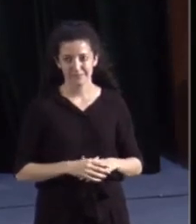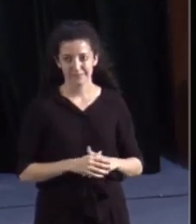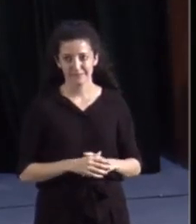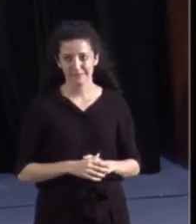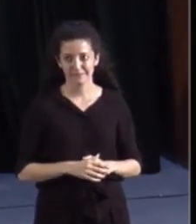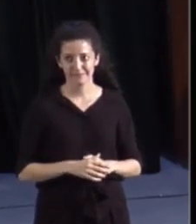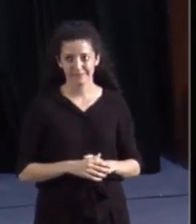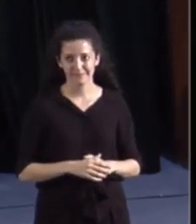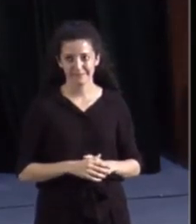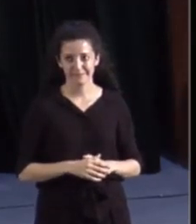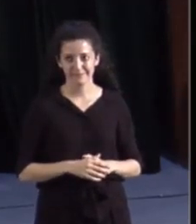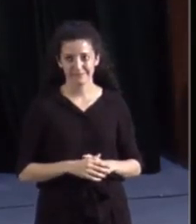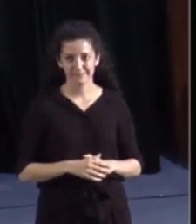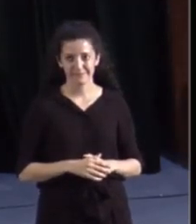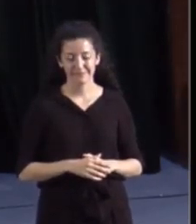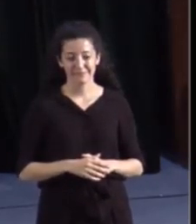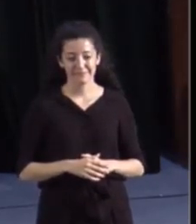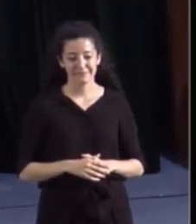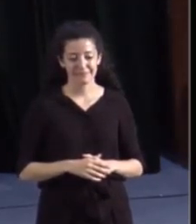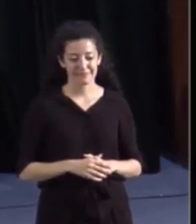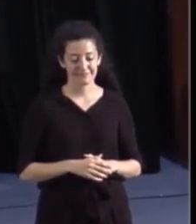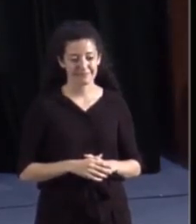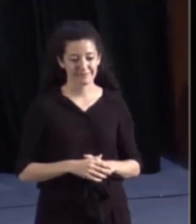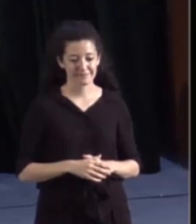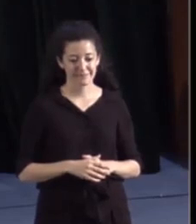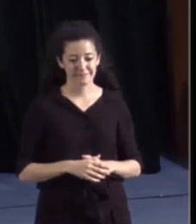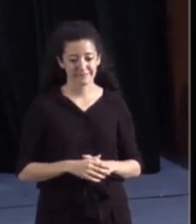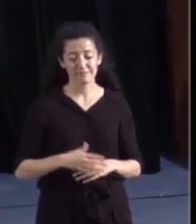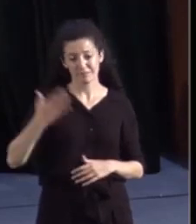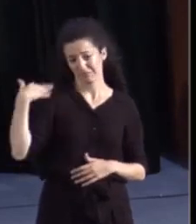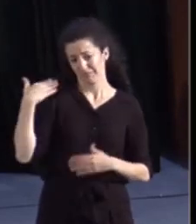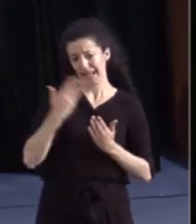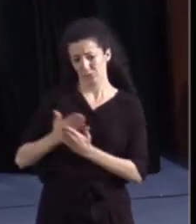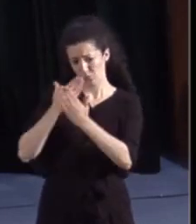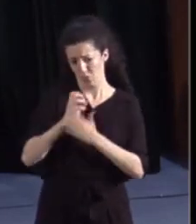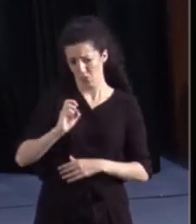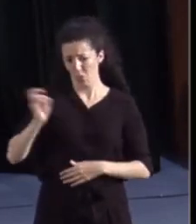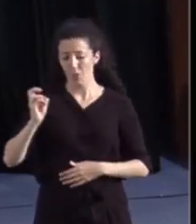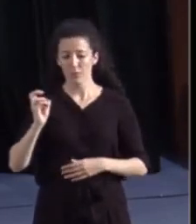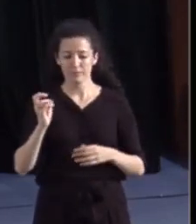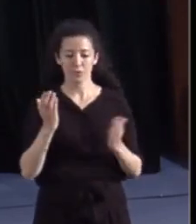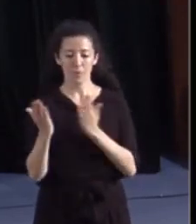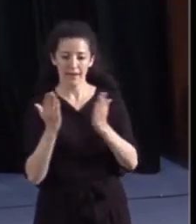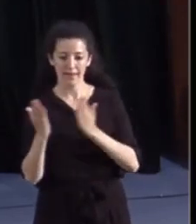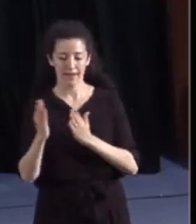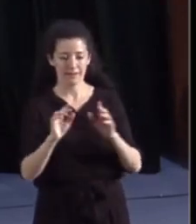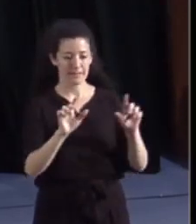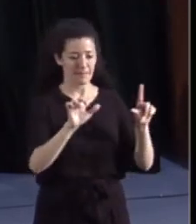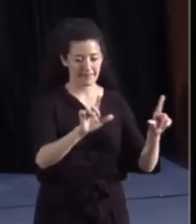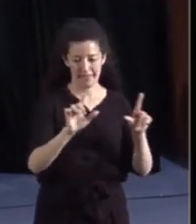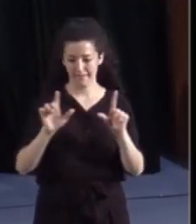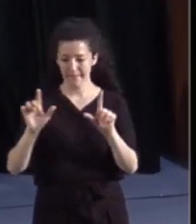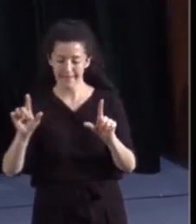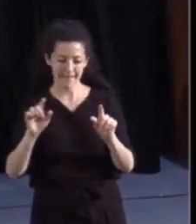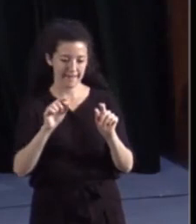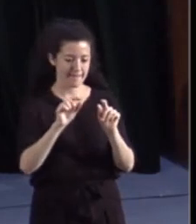A partir de un estudio previo con diferentes configuraciones de pantalla, lo que vimos es que la configuración más frecuente que